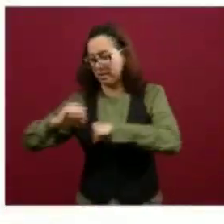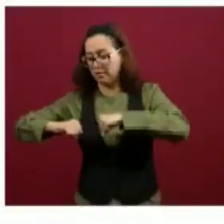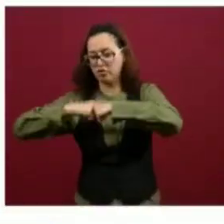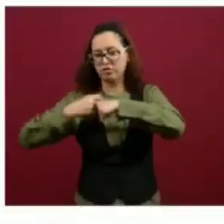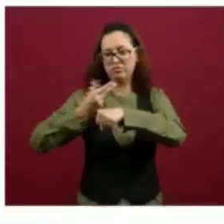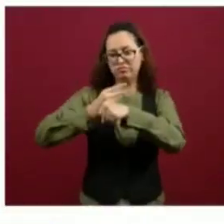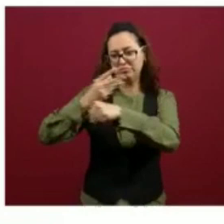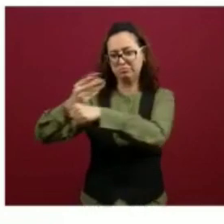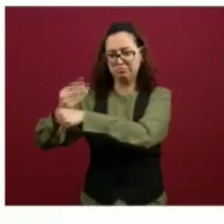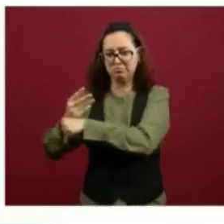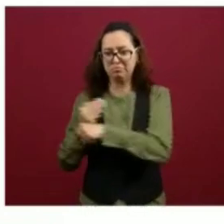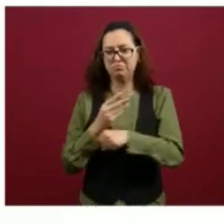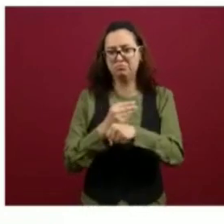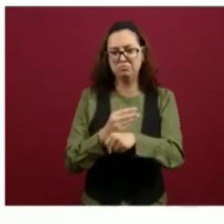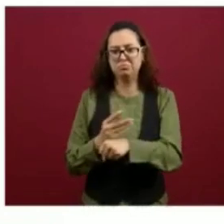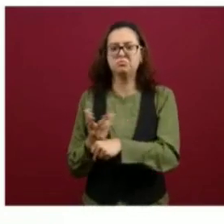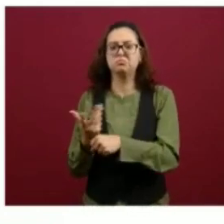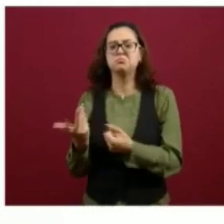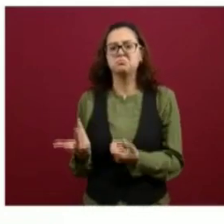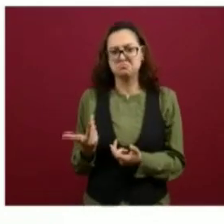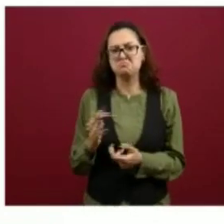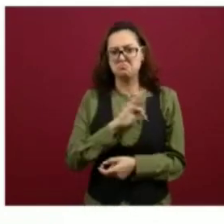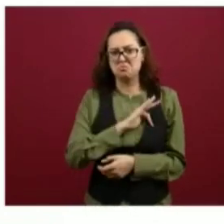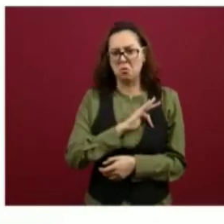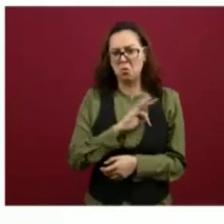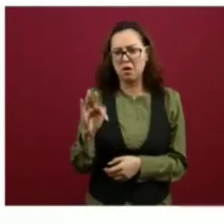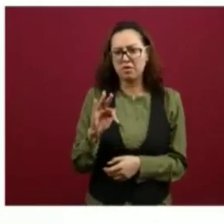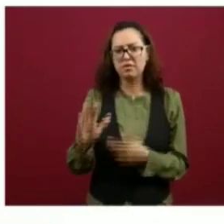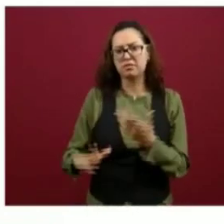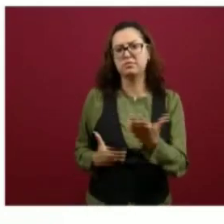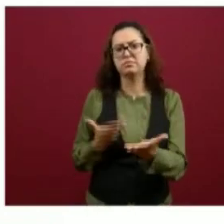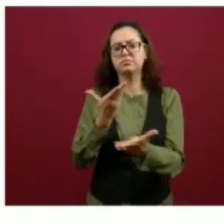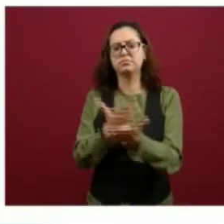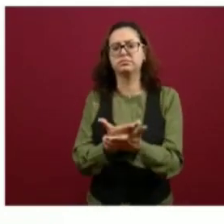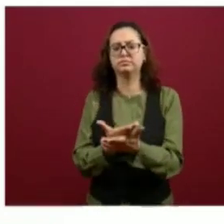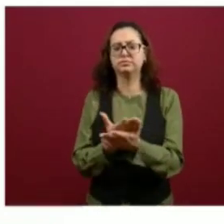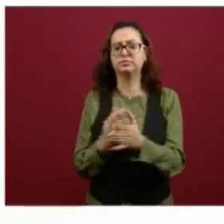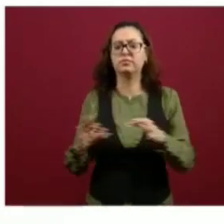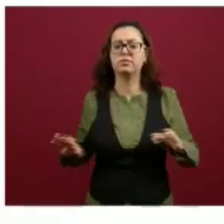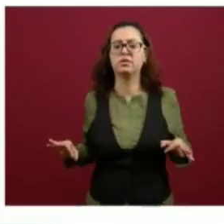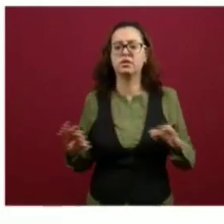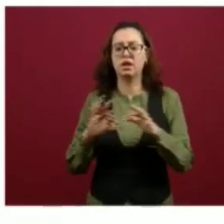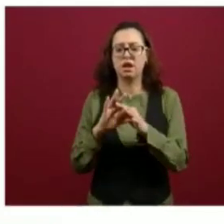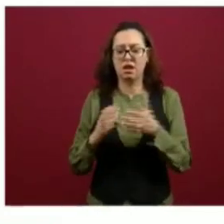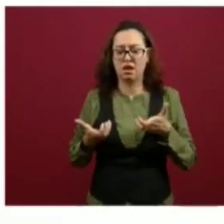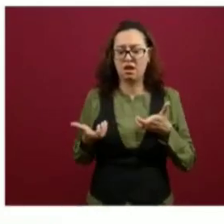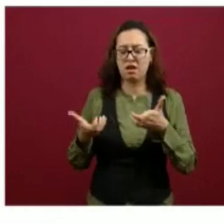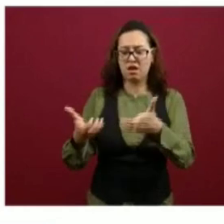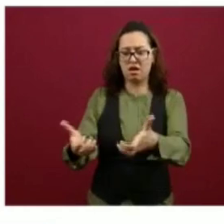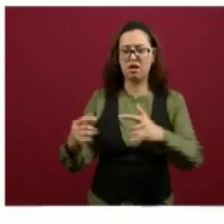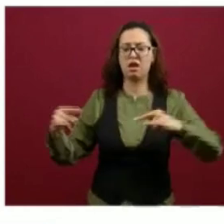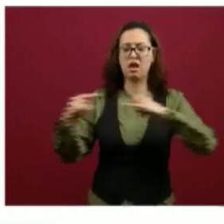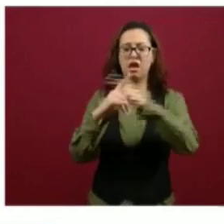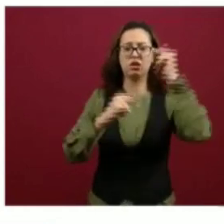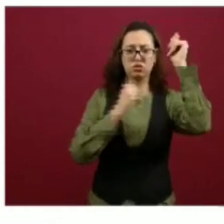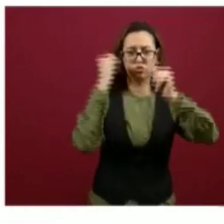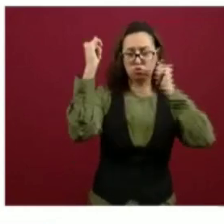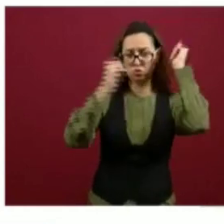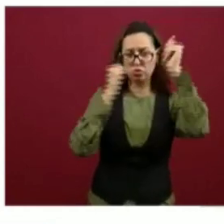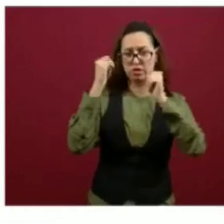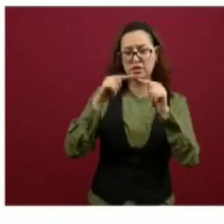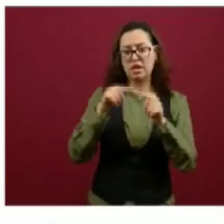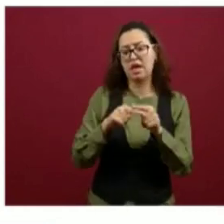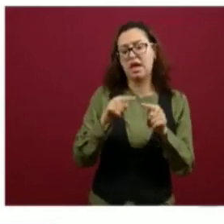va a gustar una cosa, señor presidente, y es que estamos proponiendo que se conecte la carretera del eje turístico